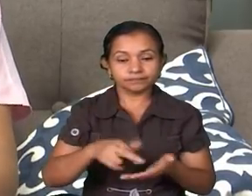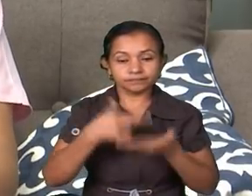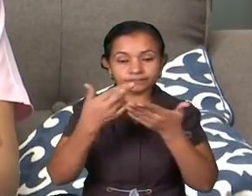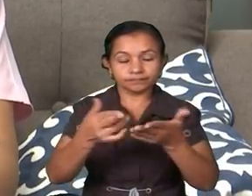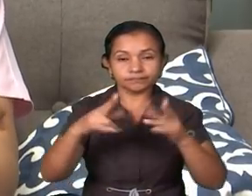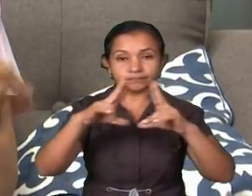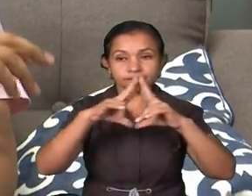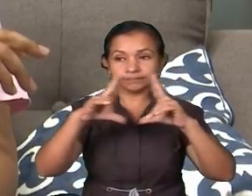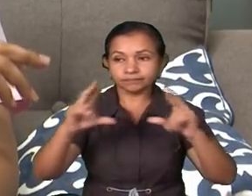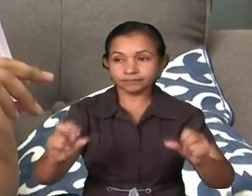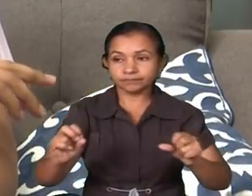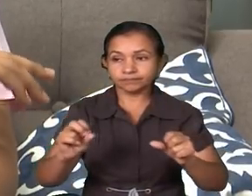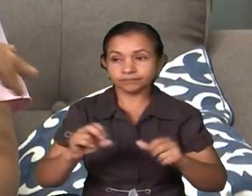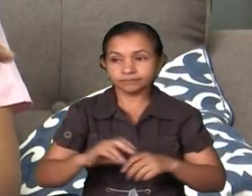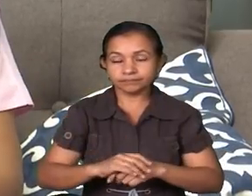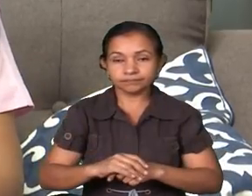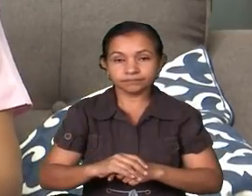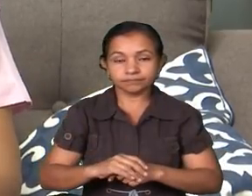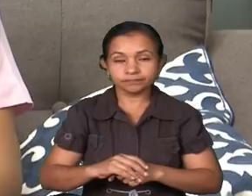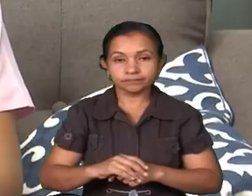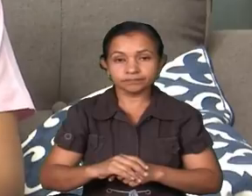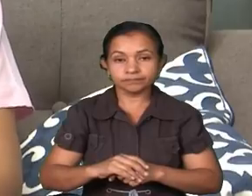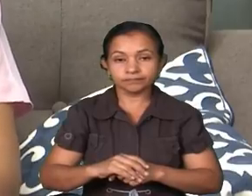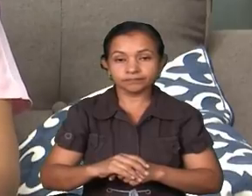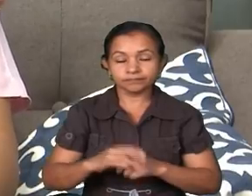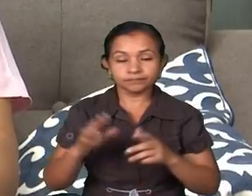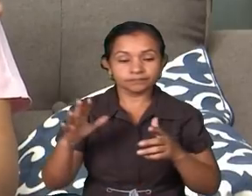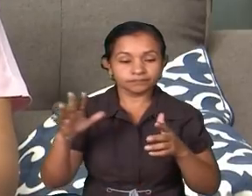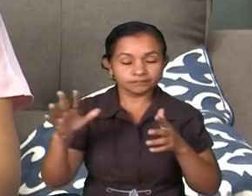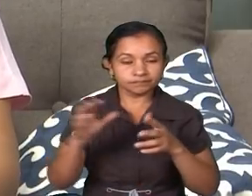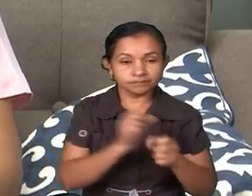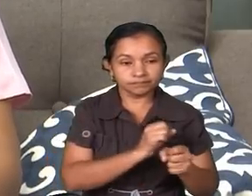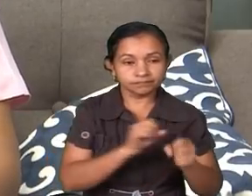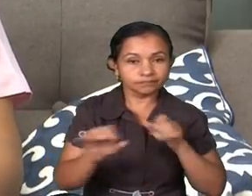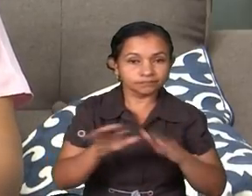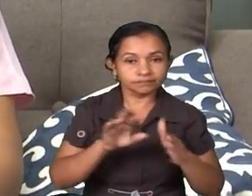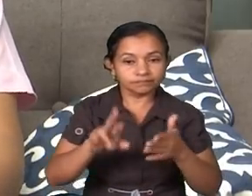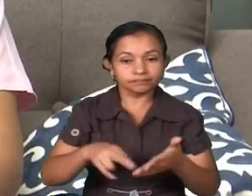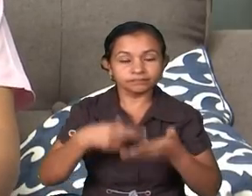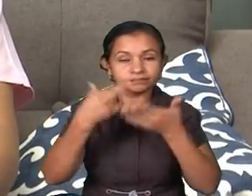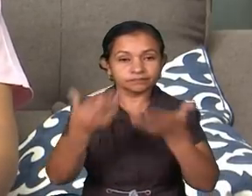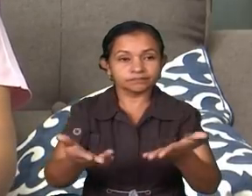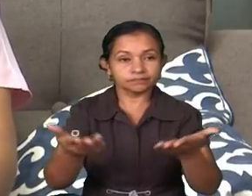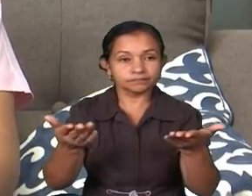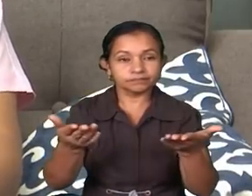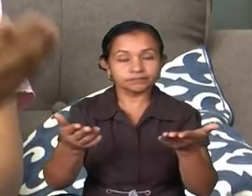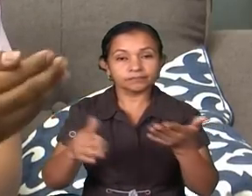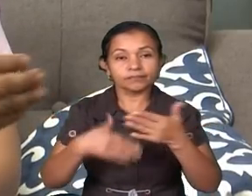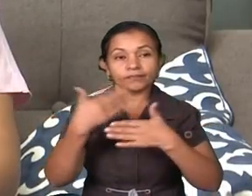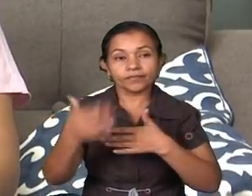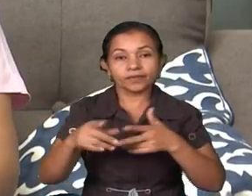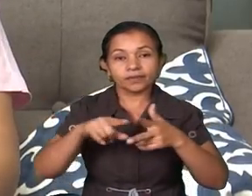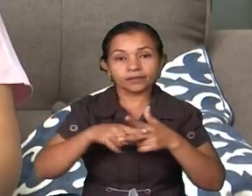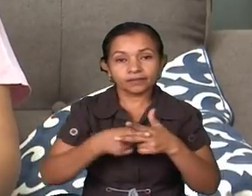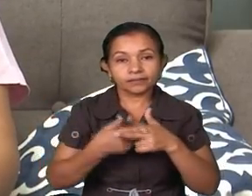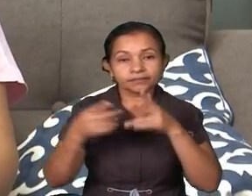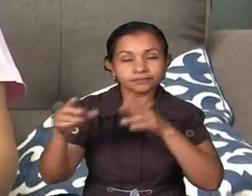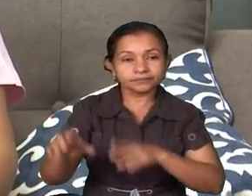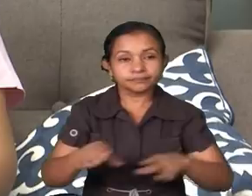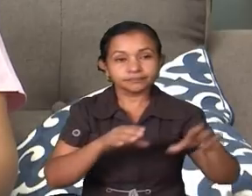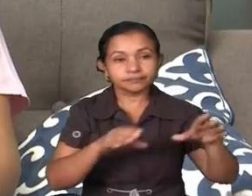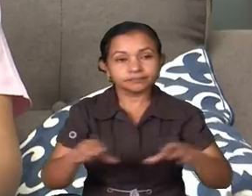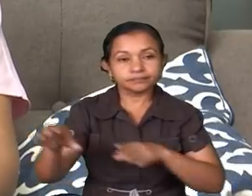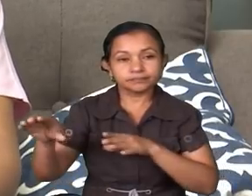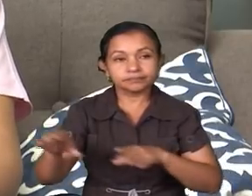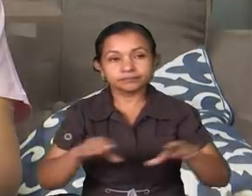patria. Después, como no pudieron, primero la destruimos, después ya no pudimos, ahora la regalamos y después empezamos a hacer acciones